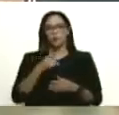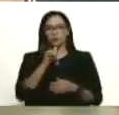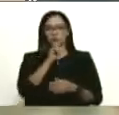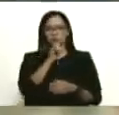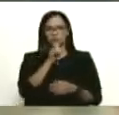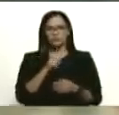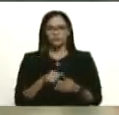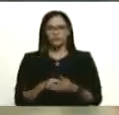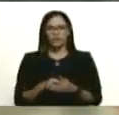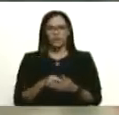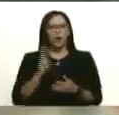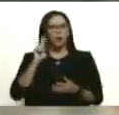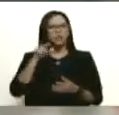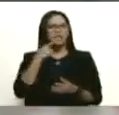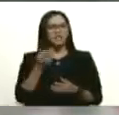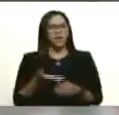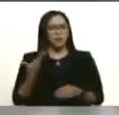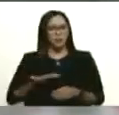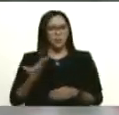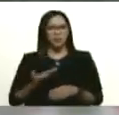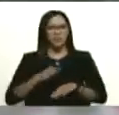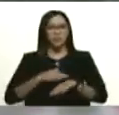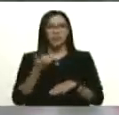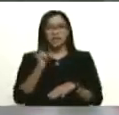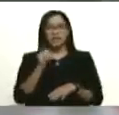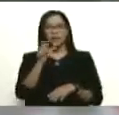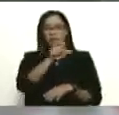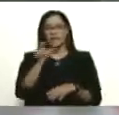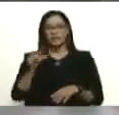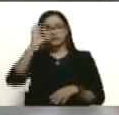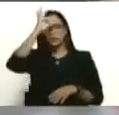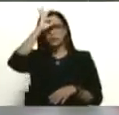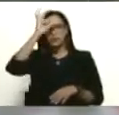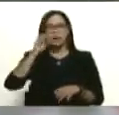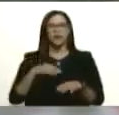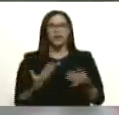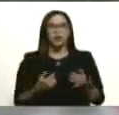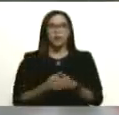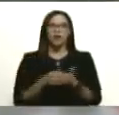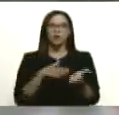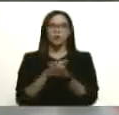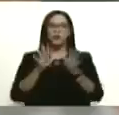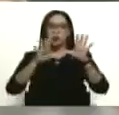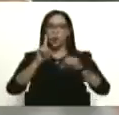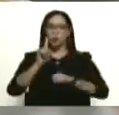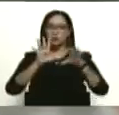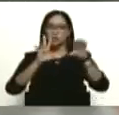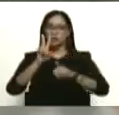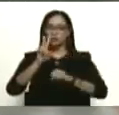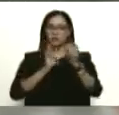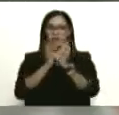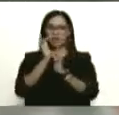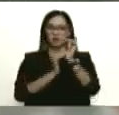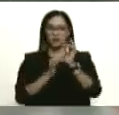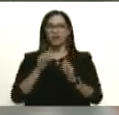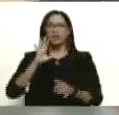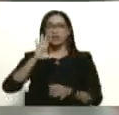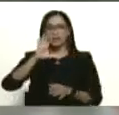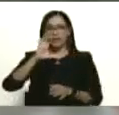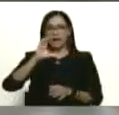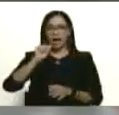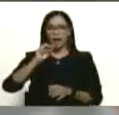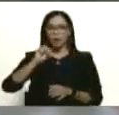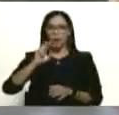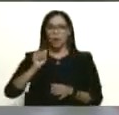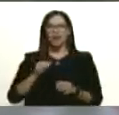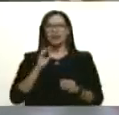creo que lo que usted dice es muy importante, porque hay algo que la gente no sabe, y es que cuando ocurre el 11-12 de abril, que estaba Carmona, Miraflores estaba lleno de